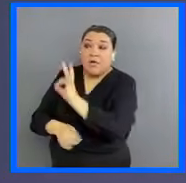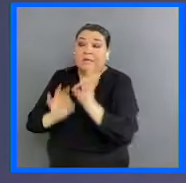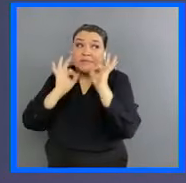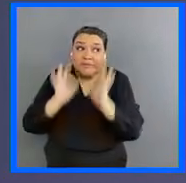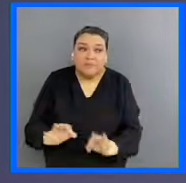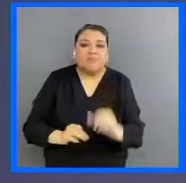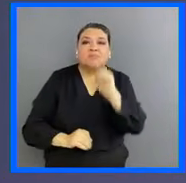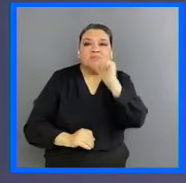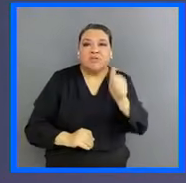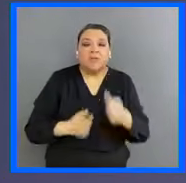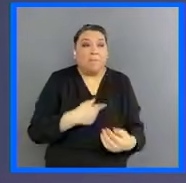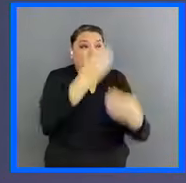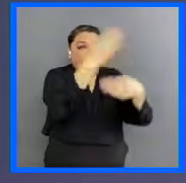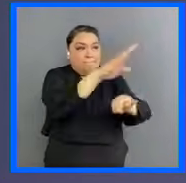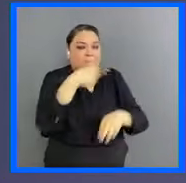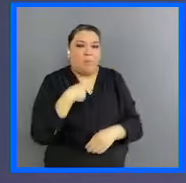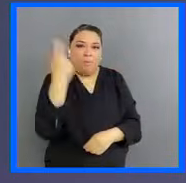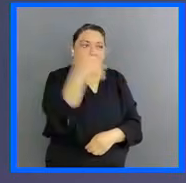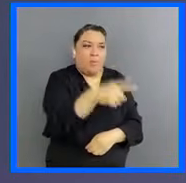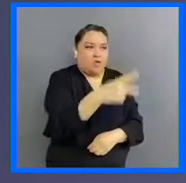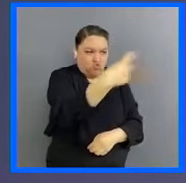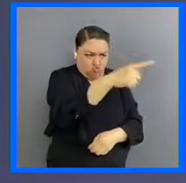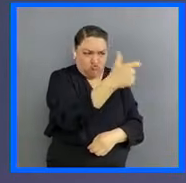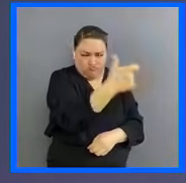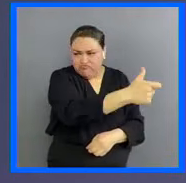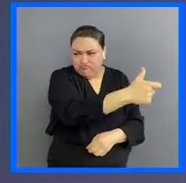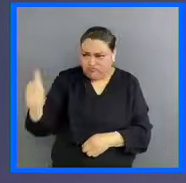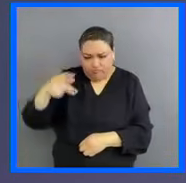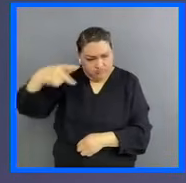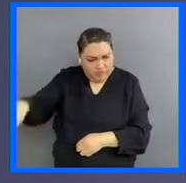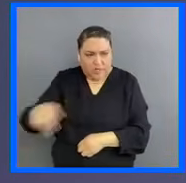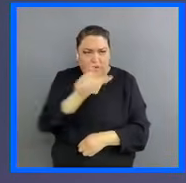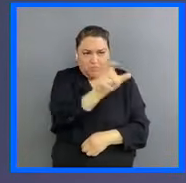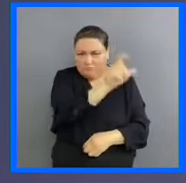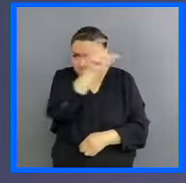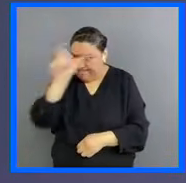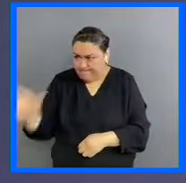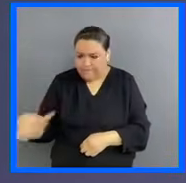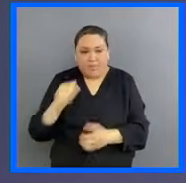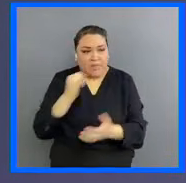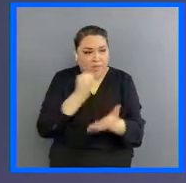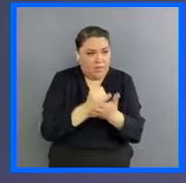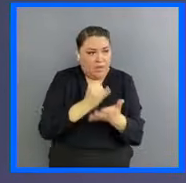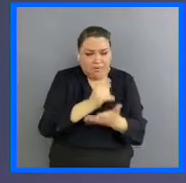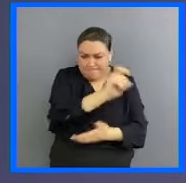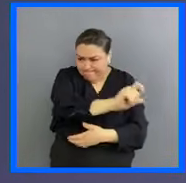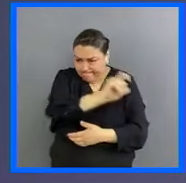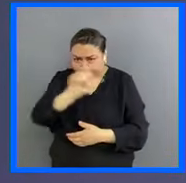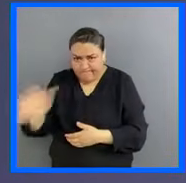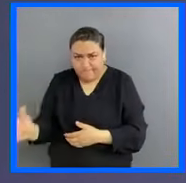al banco liberar los fondos, restituirle la tarjeta y pagar los intereses correspondientes.